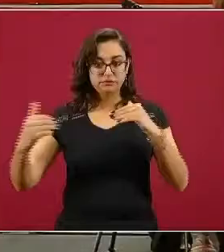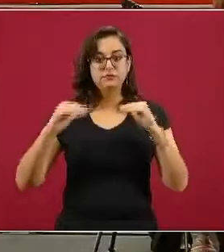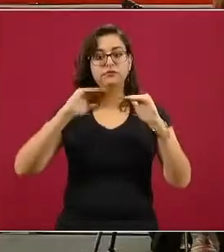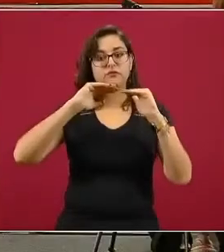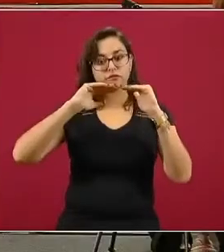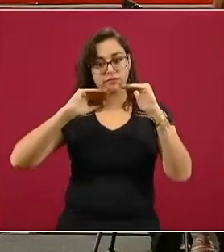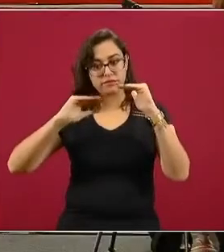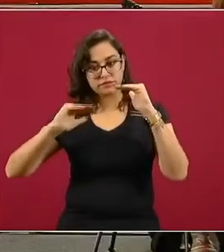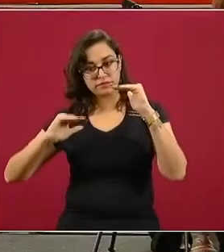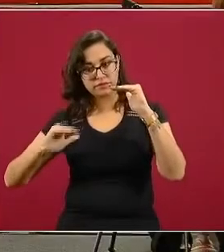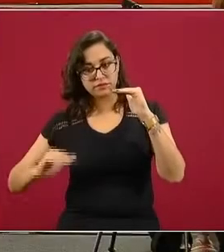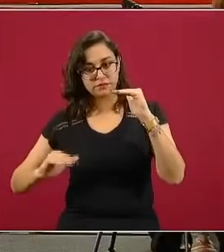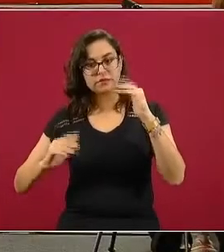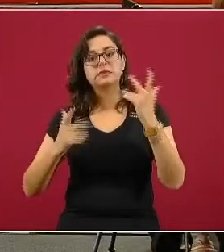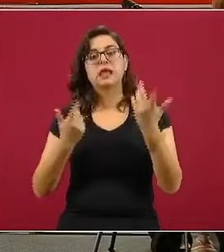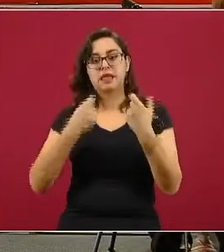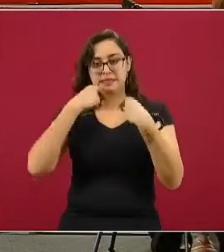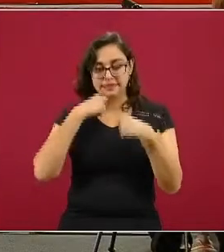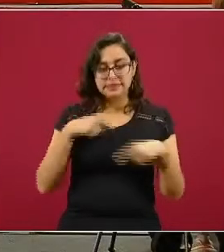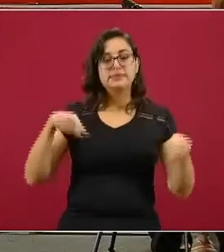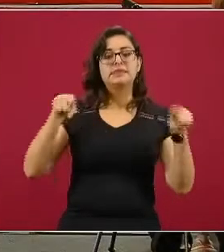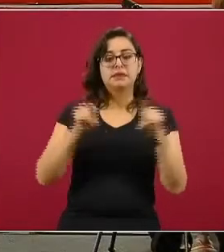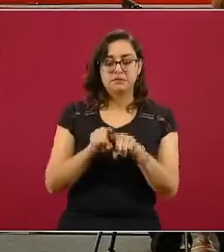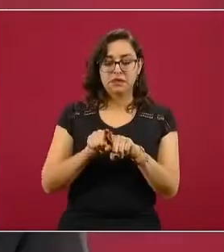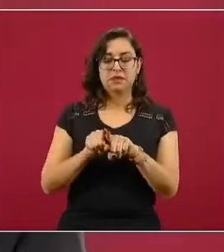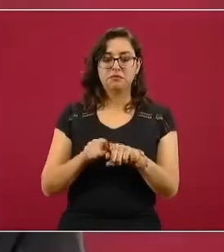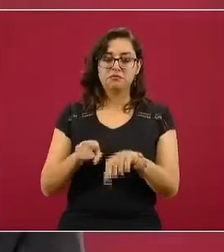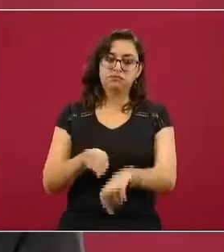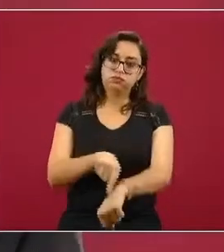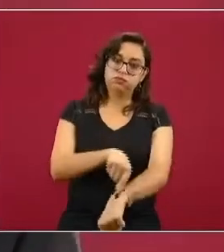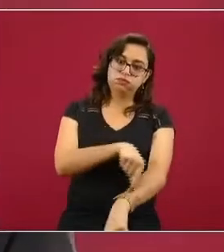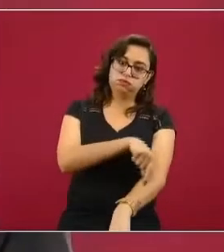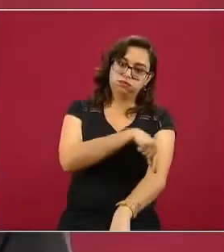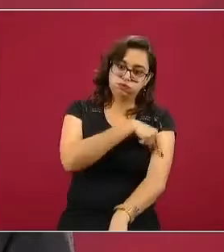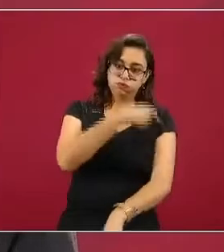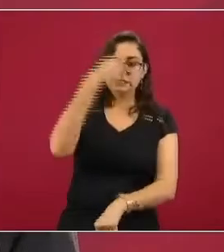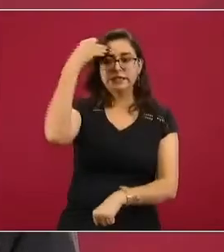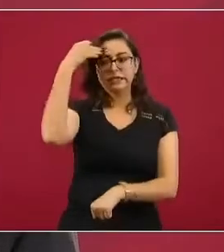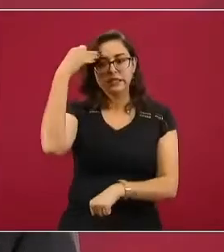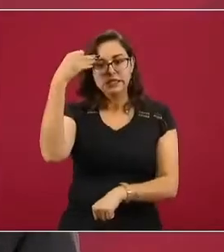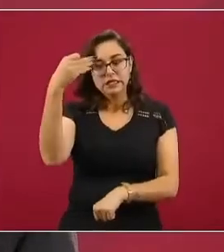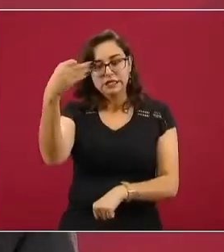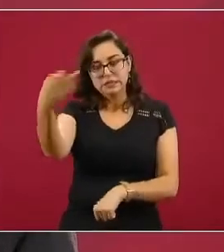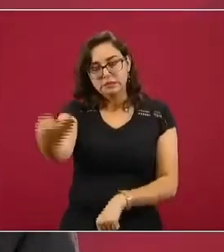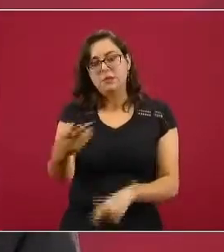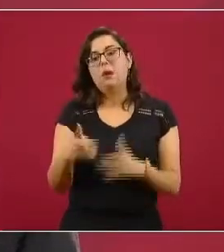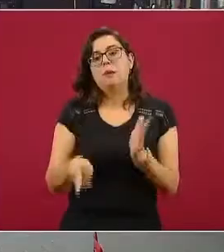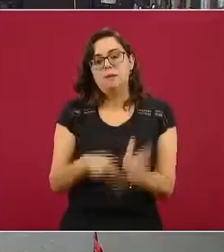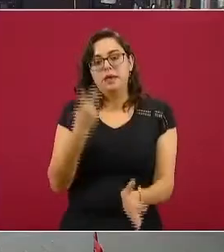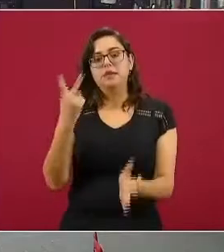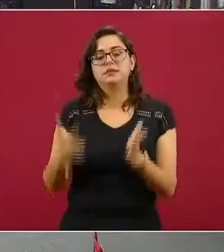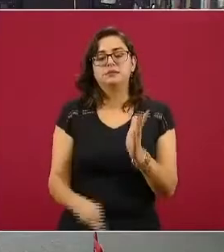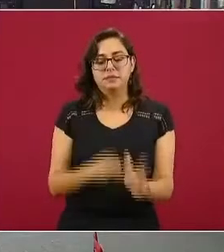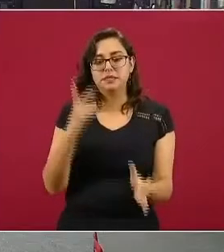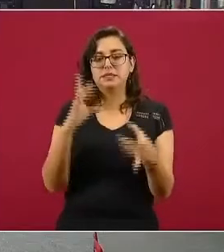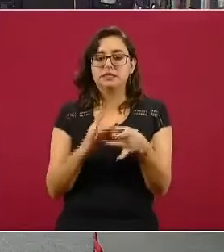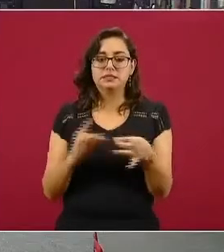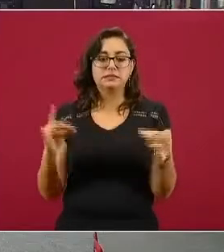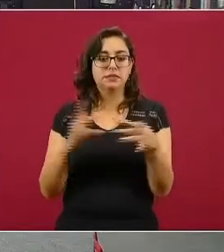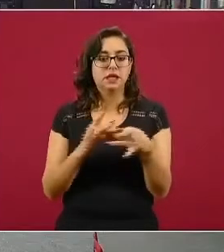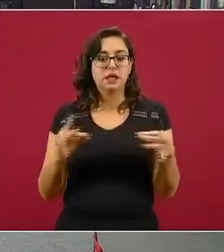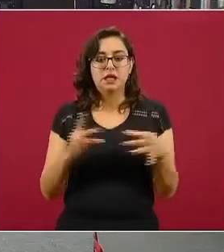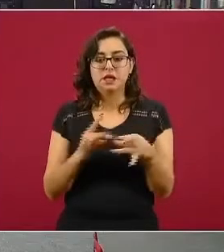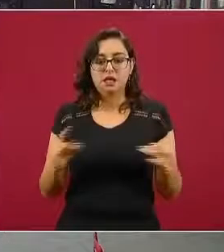ciertamente también como resultado de ello tuvimos una epidemia larga. Hemos explicado también múltiples veces por qué no se puede